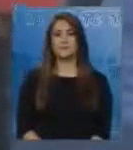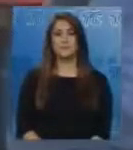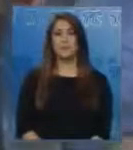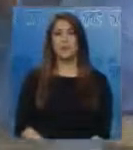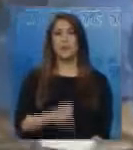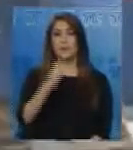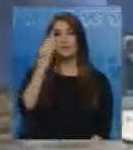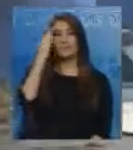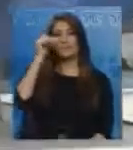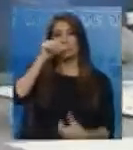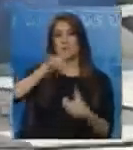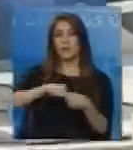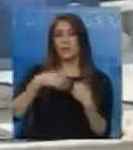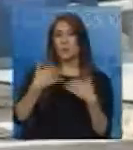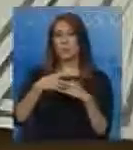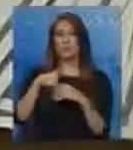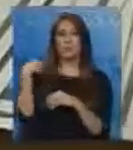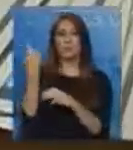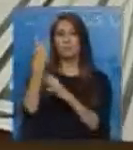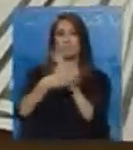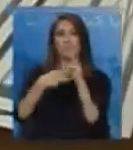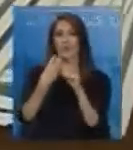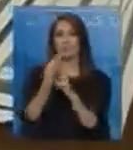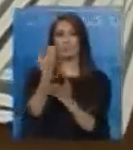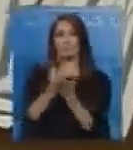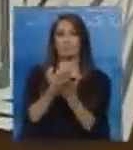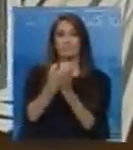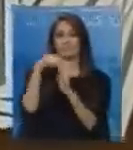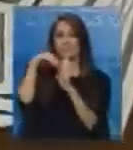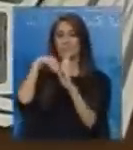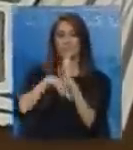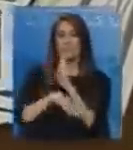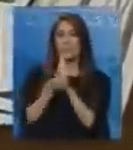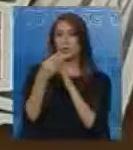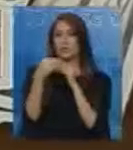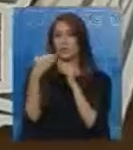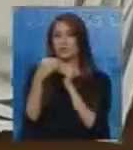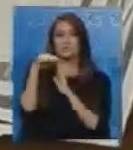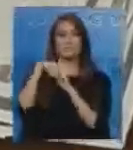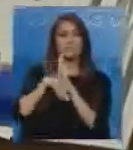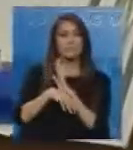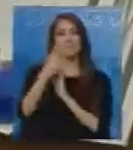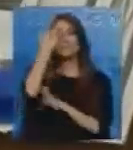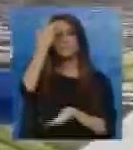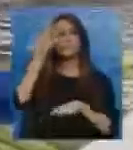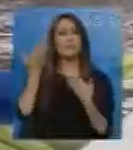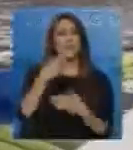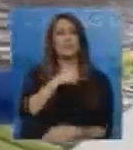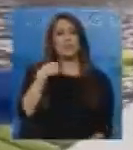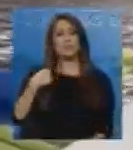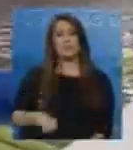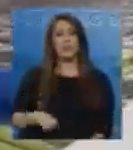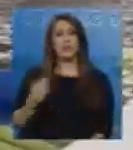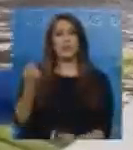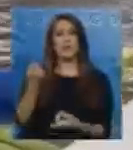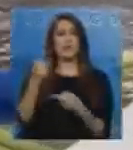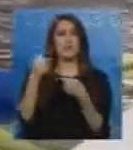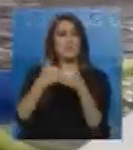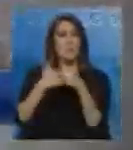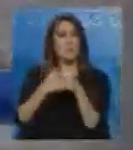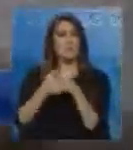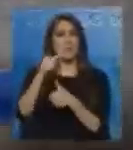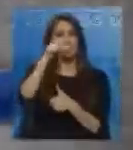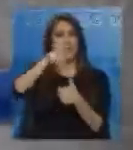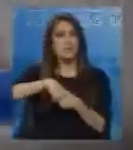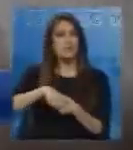La caída del precio del petróleo a nivel mundial, la apreciación del dólar y la poca demanda de China en los mercados de productos primarios son